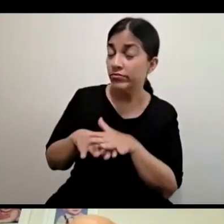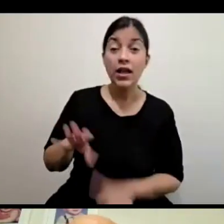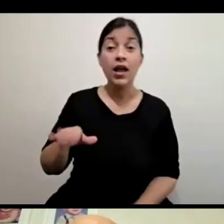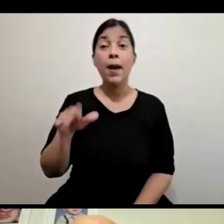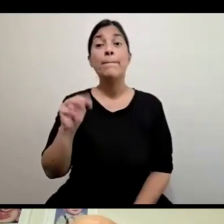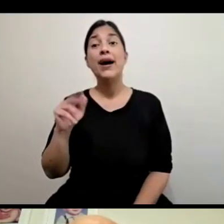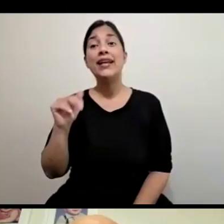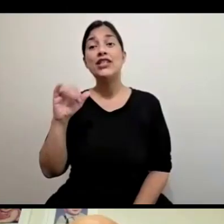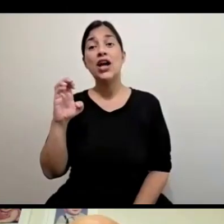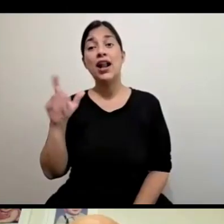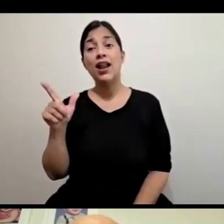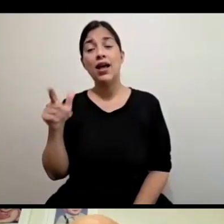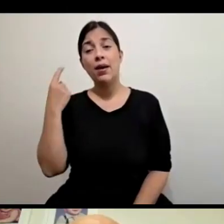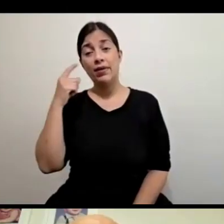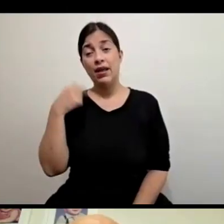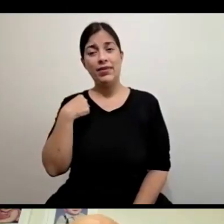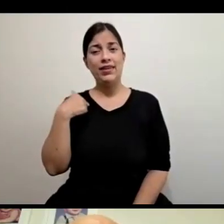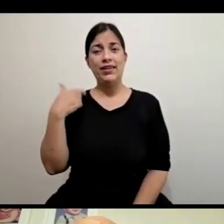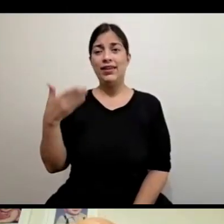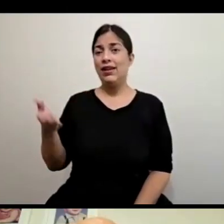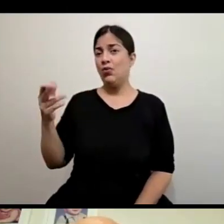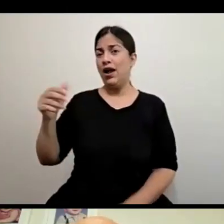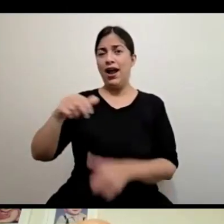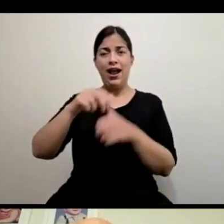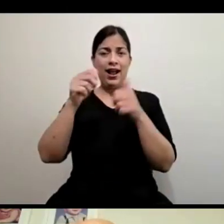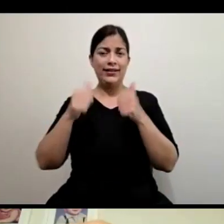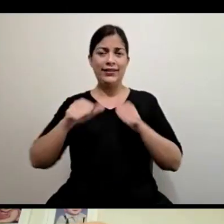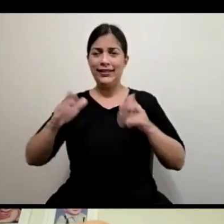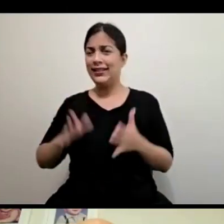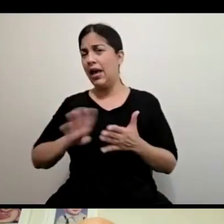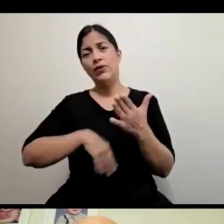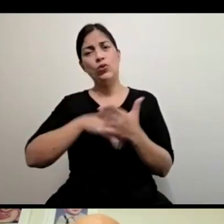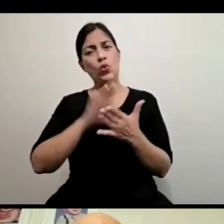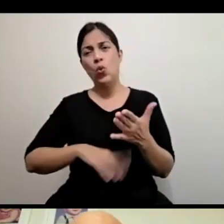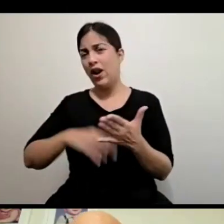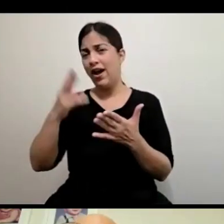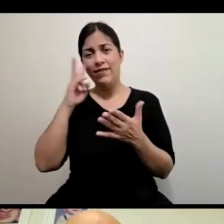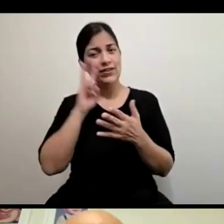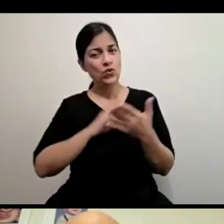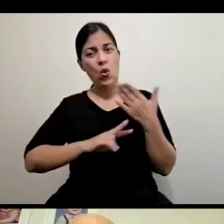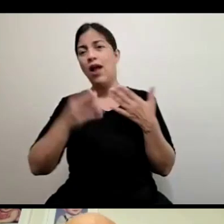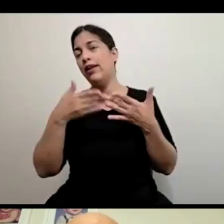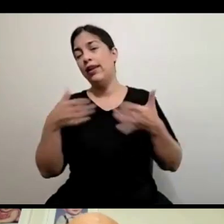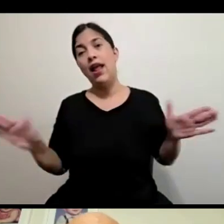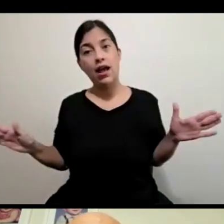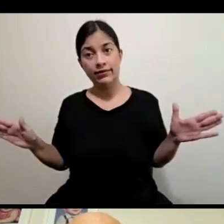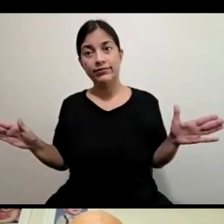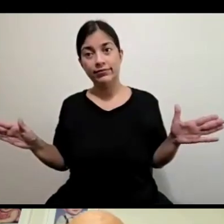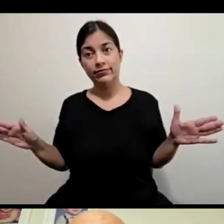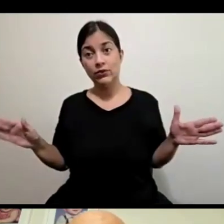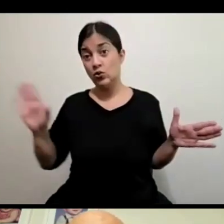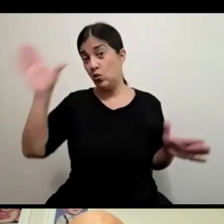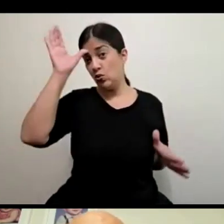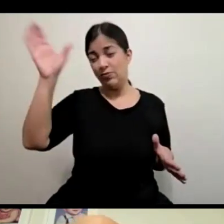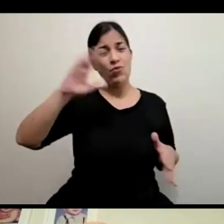me parecía, bueno, primero un artista de la pintura, de lo visual. En términos generales, los bocetos de Marichal son obras